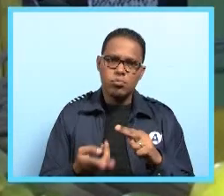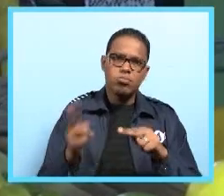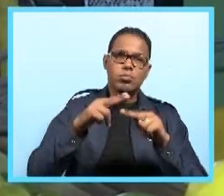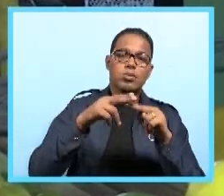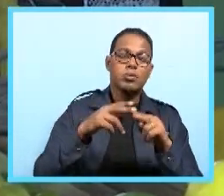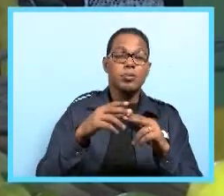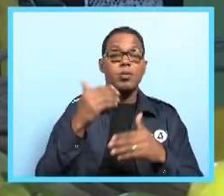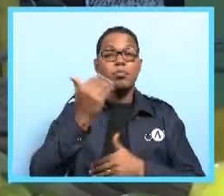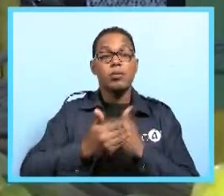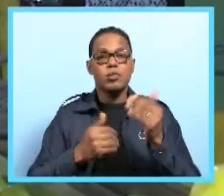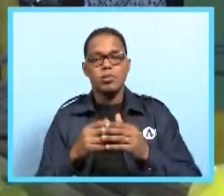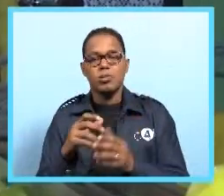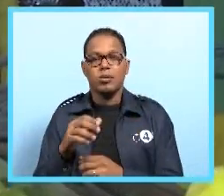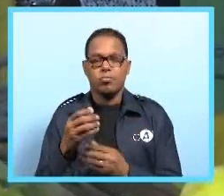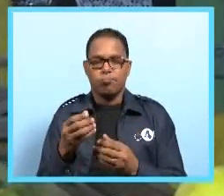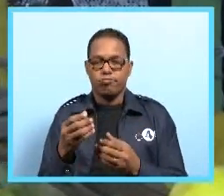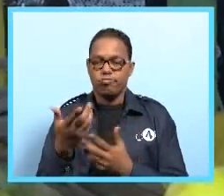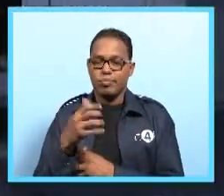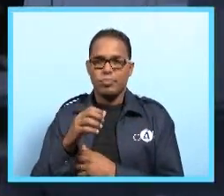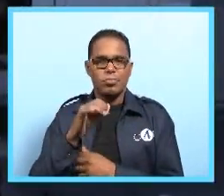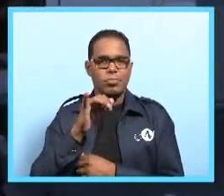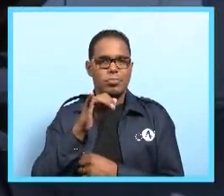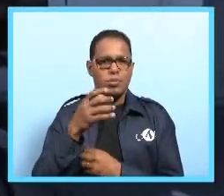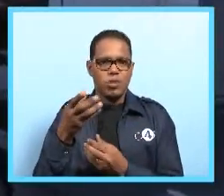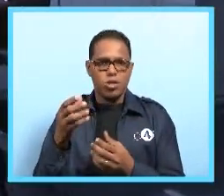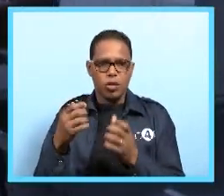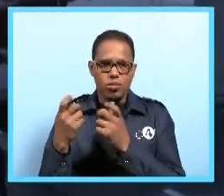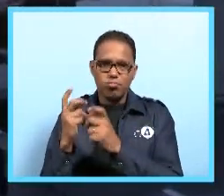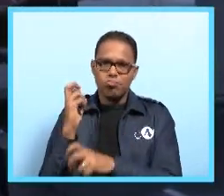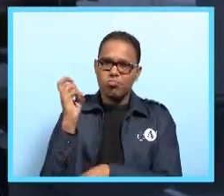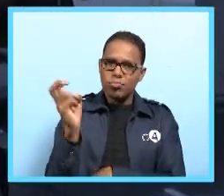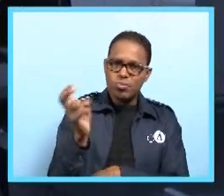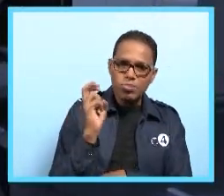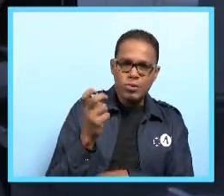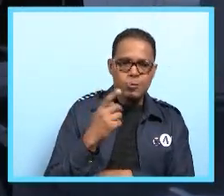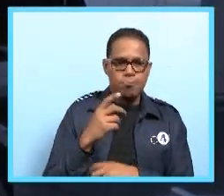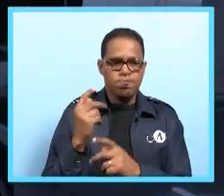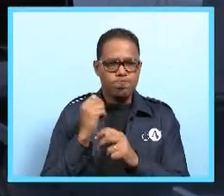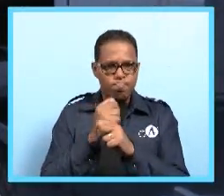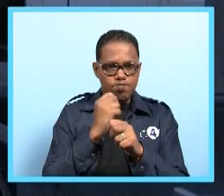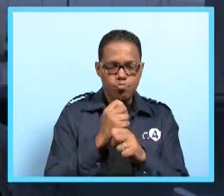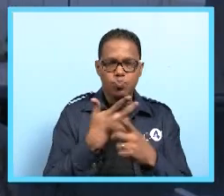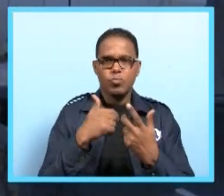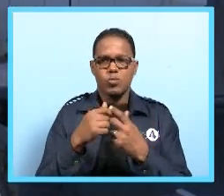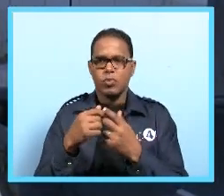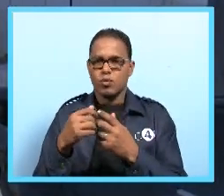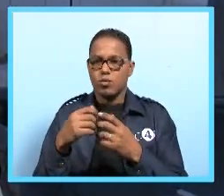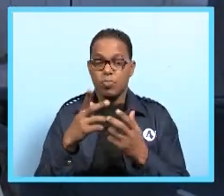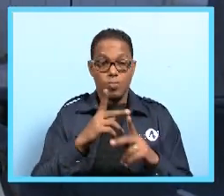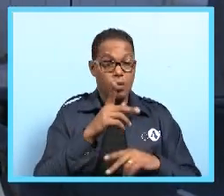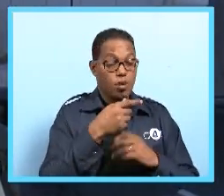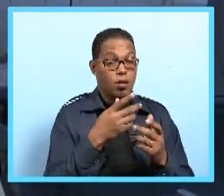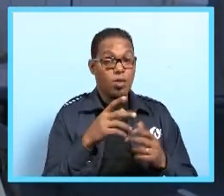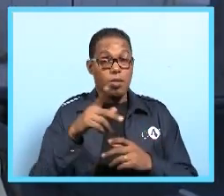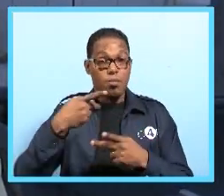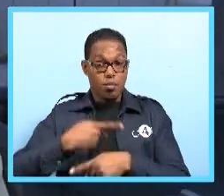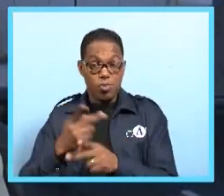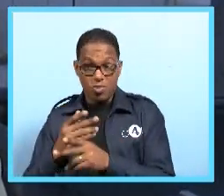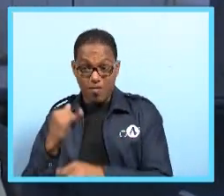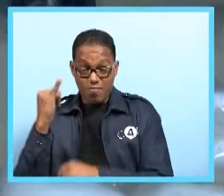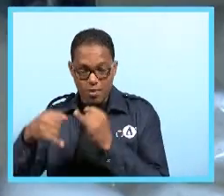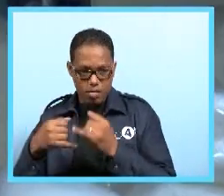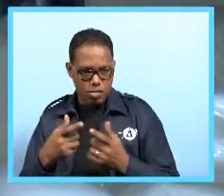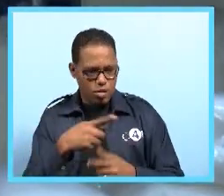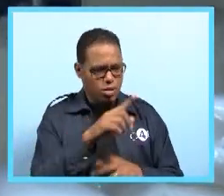por el proceso de la intermediación, lo que hace que haya una mayor conexión entre el productor final y aquel que lo da